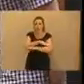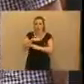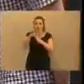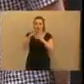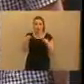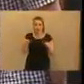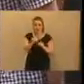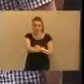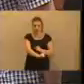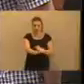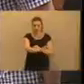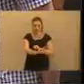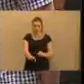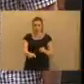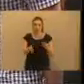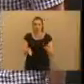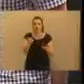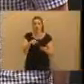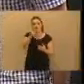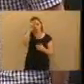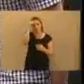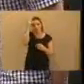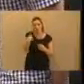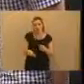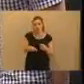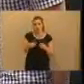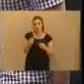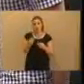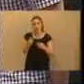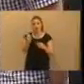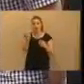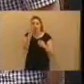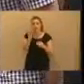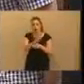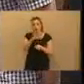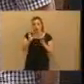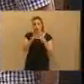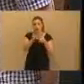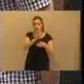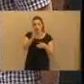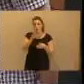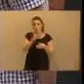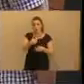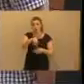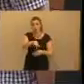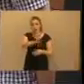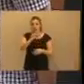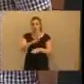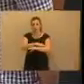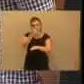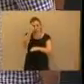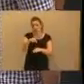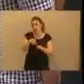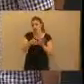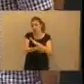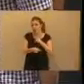ella, ¿no? Y al mismo nivel de preocupación está también la actitud del Partido Popular, que es la misma, entendemos, que la de este Gobierno, aunque ya sabemos que es una mera